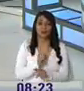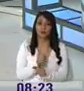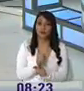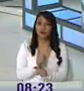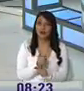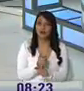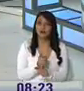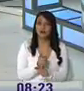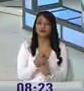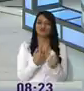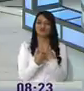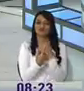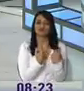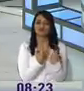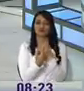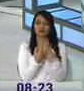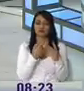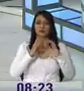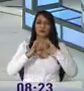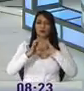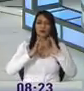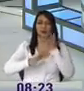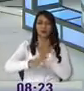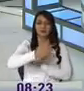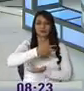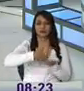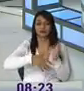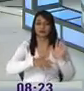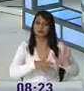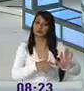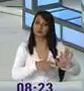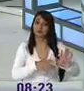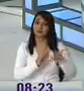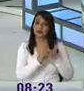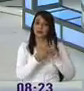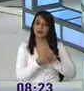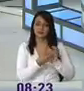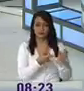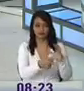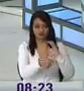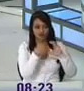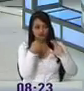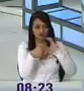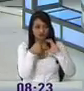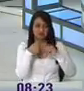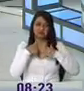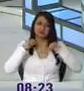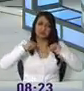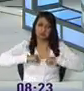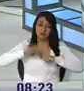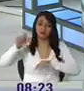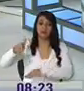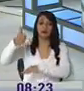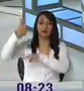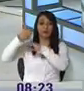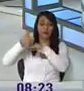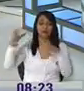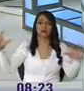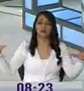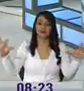ID y vuelta esta comunicación maravillosa entre ustedes vecinos que es imposible que Claro junto a la autoridad logremos